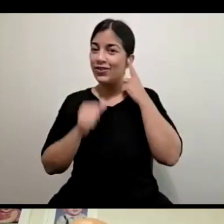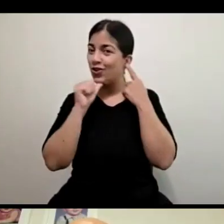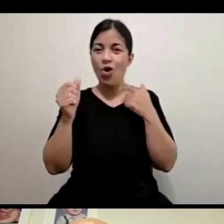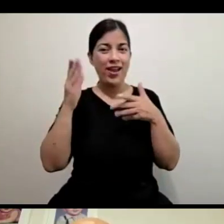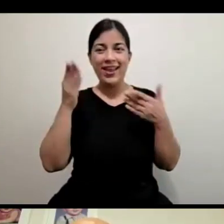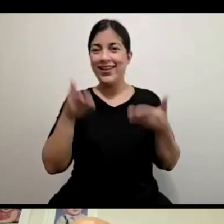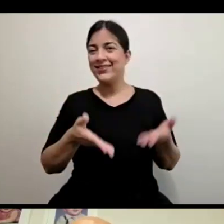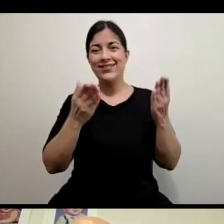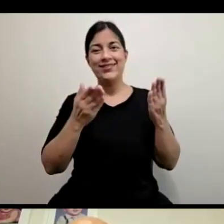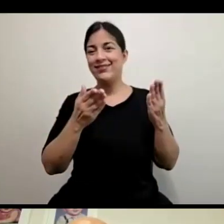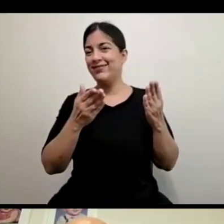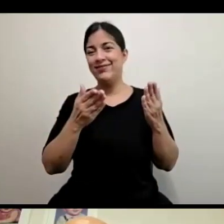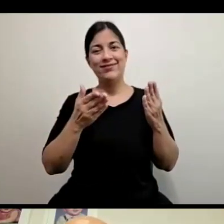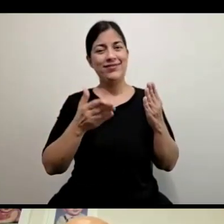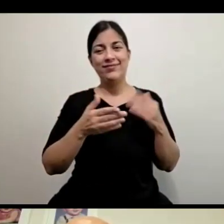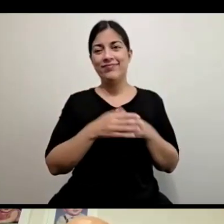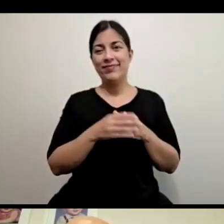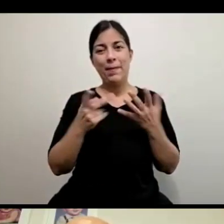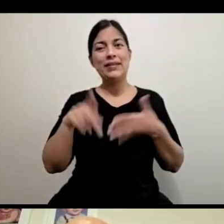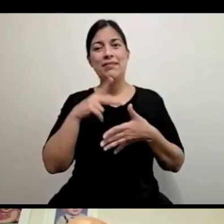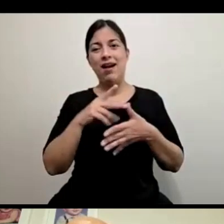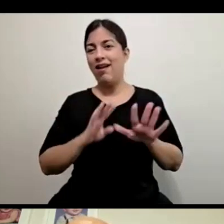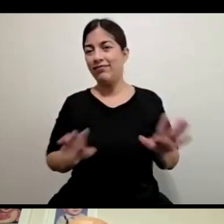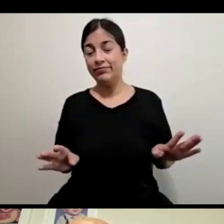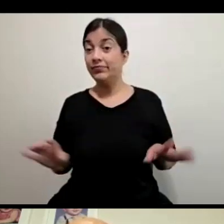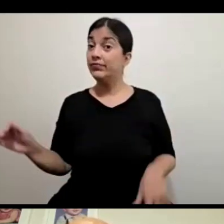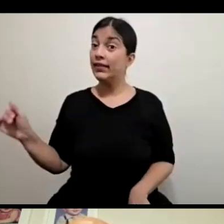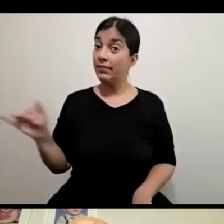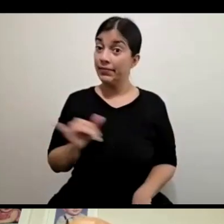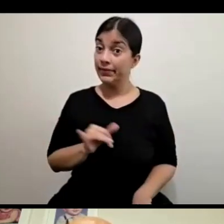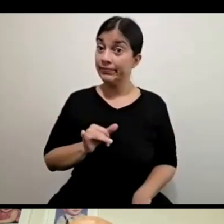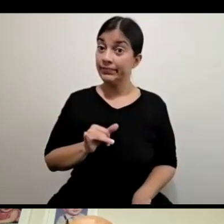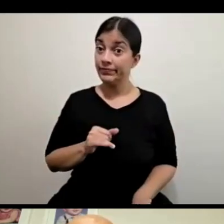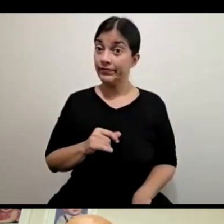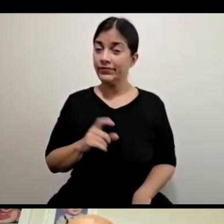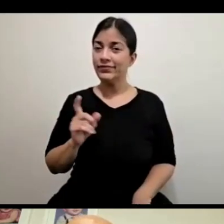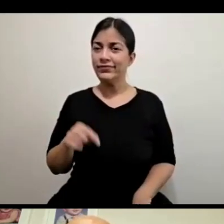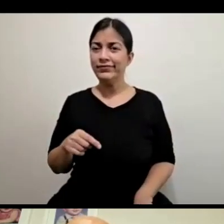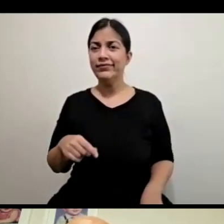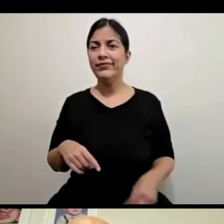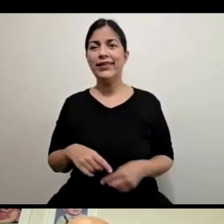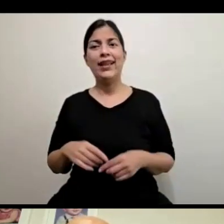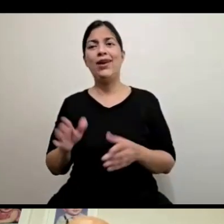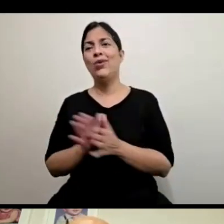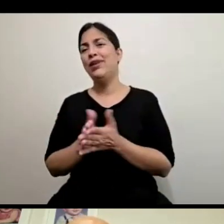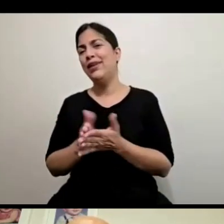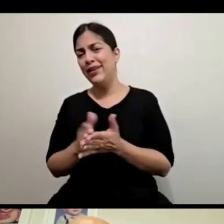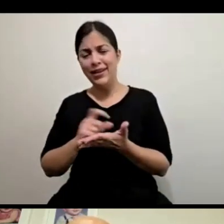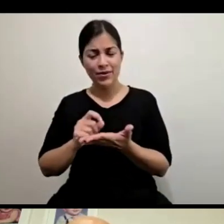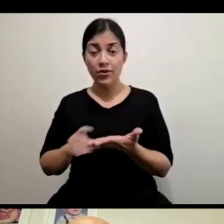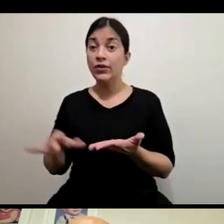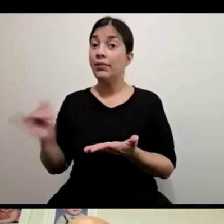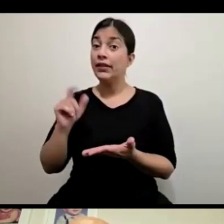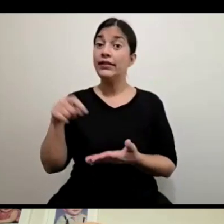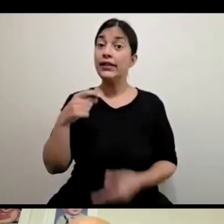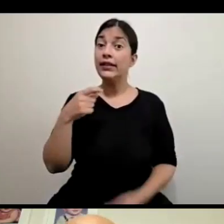No es. Por eso y también además de eso de que tienes que publicar un libro, también me han dicho tienes que hacer una exposición de